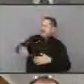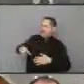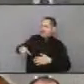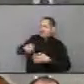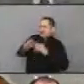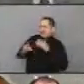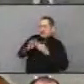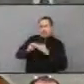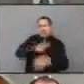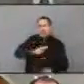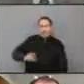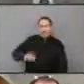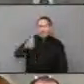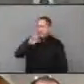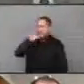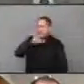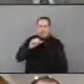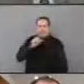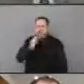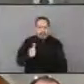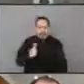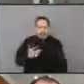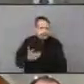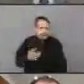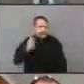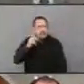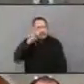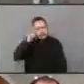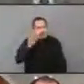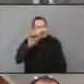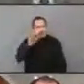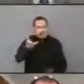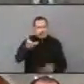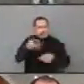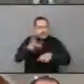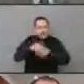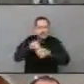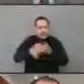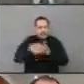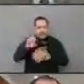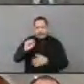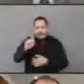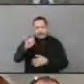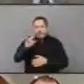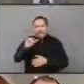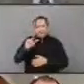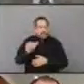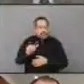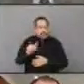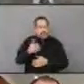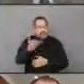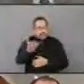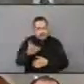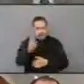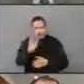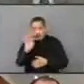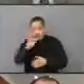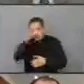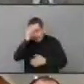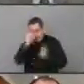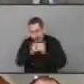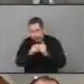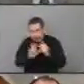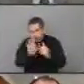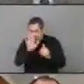municipal de Aguascalientes. Así es que si me permite el magistrado Espíndola, pues si está de acuerdo, porque creo que